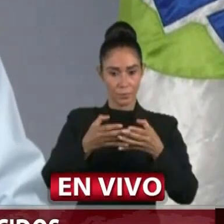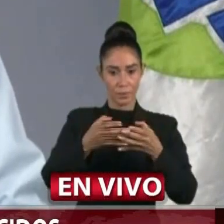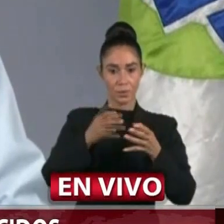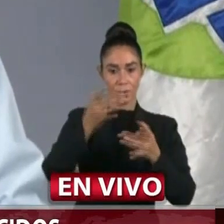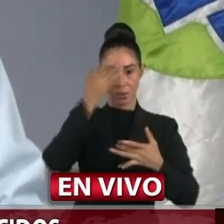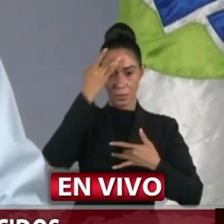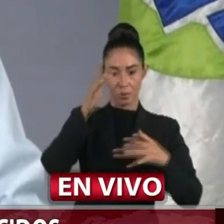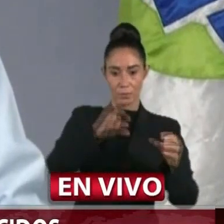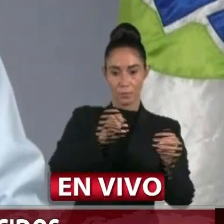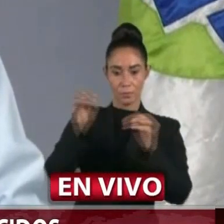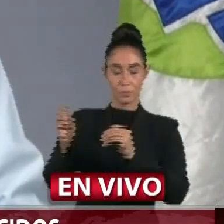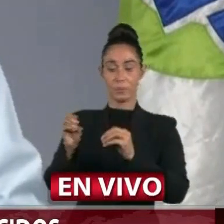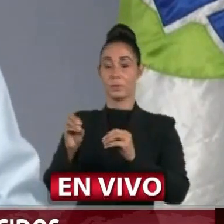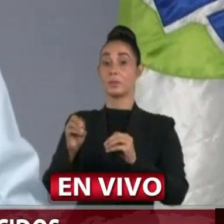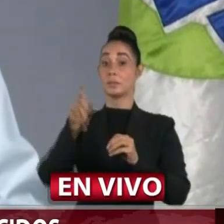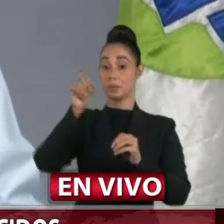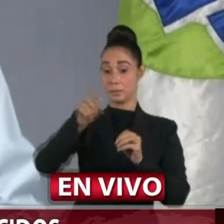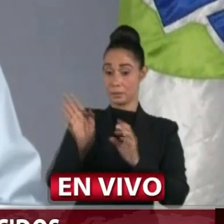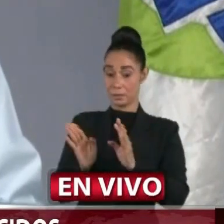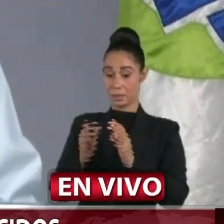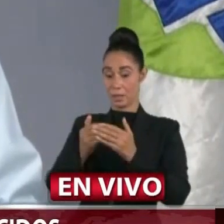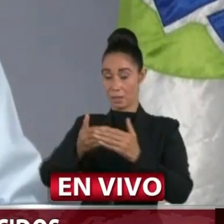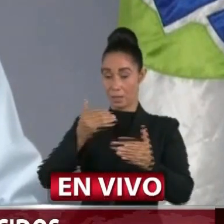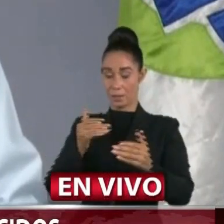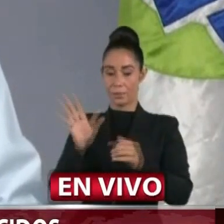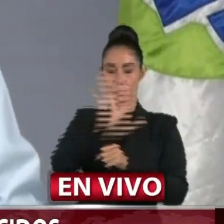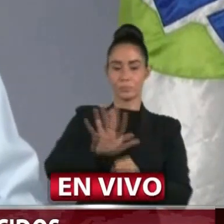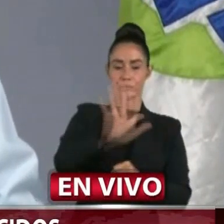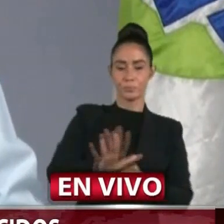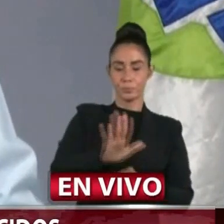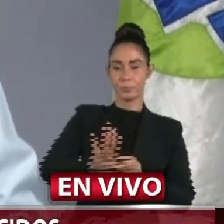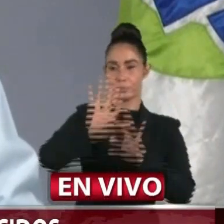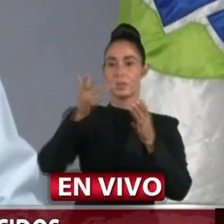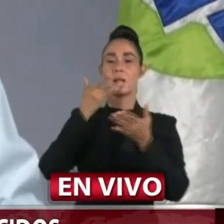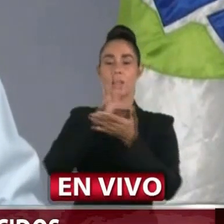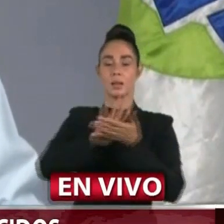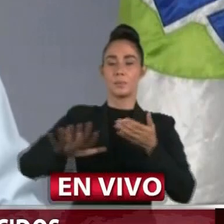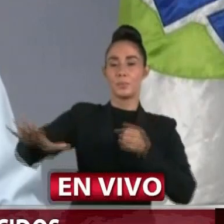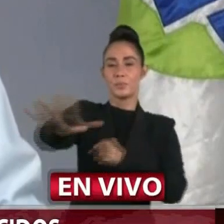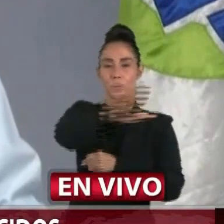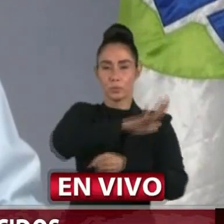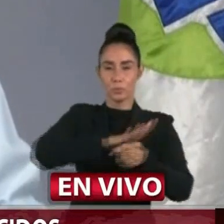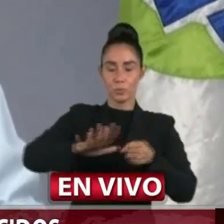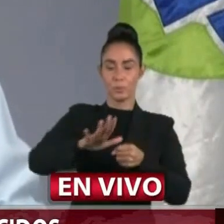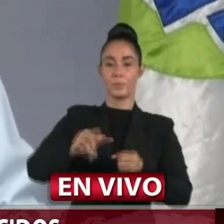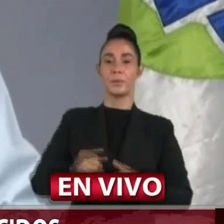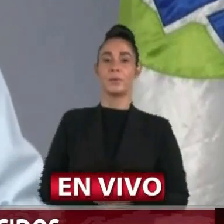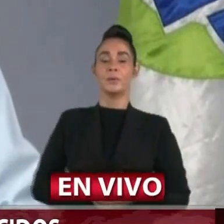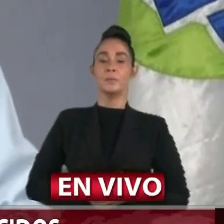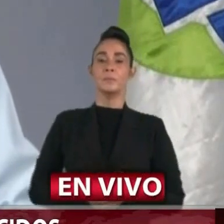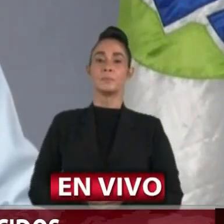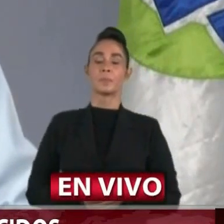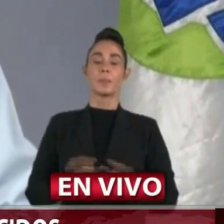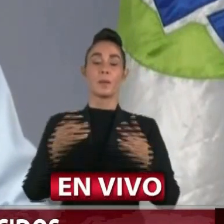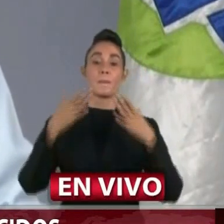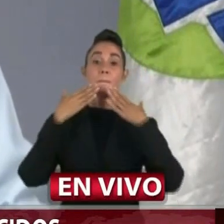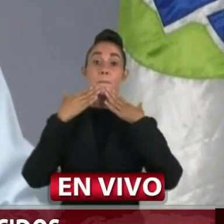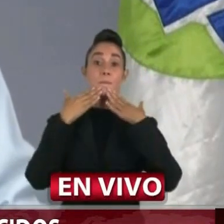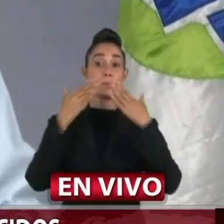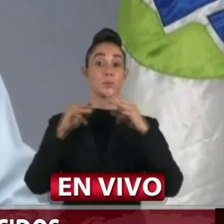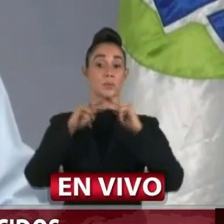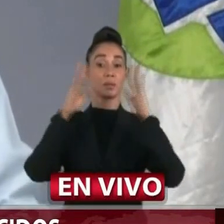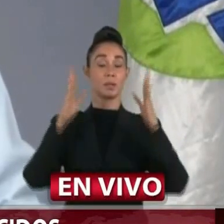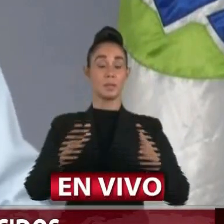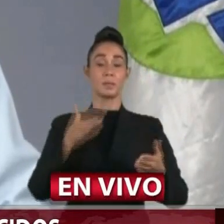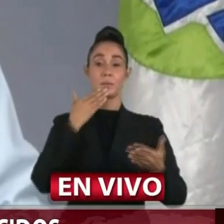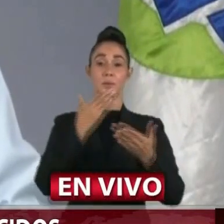desalojadas dedicadas al COVID-19. Muchísimas gracias. Muchísimas gracias,